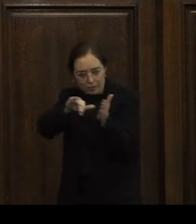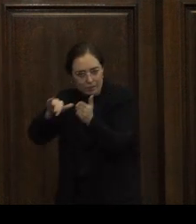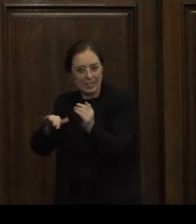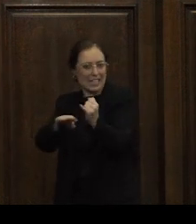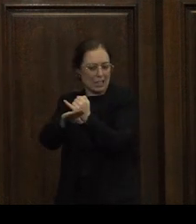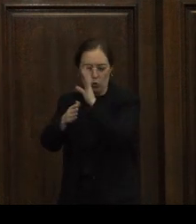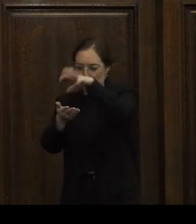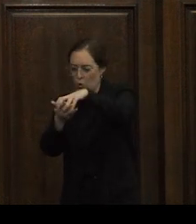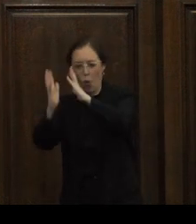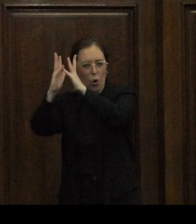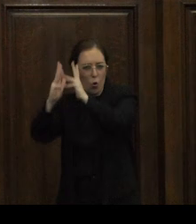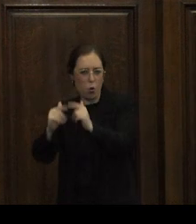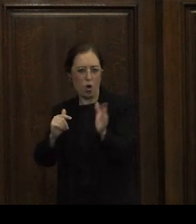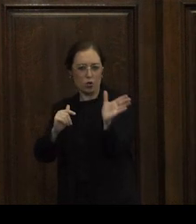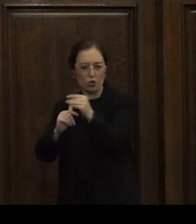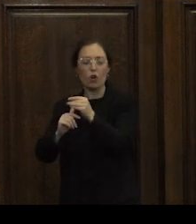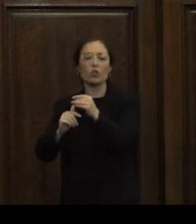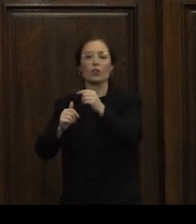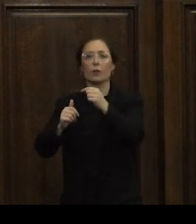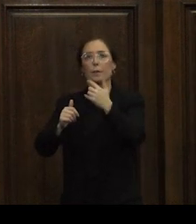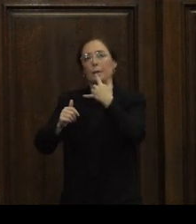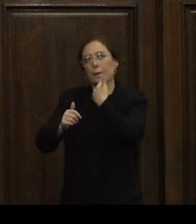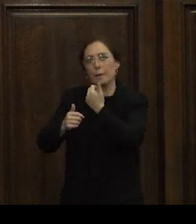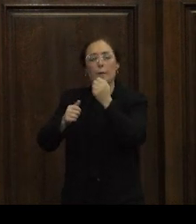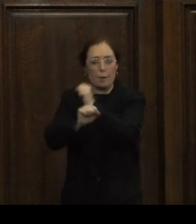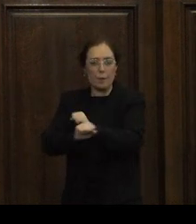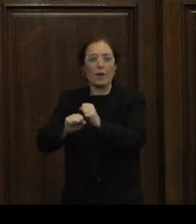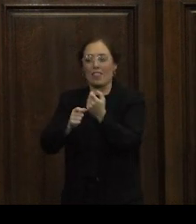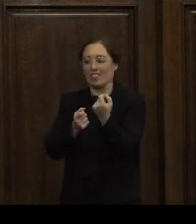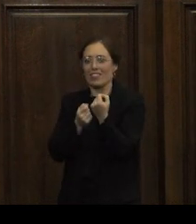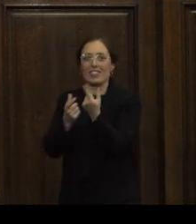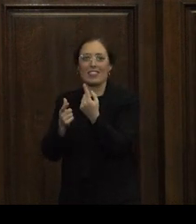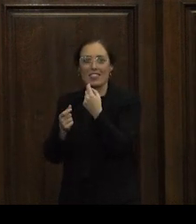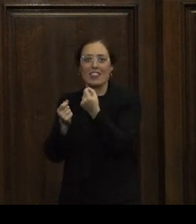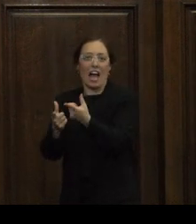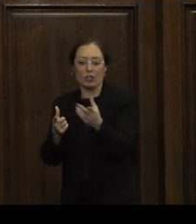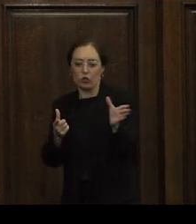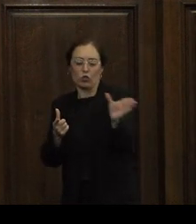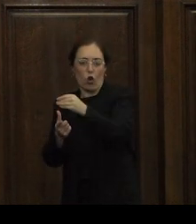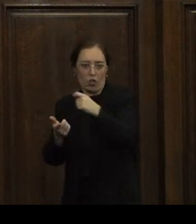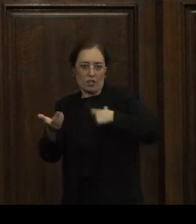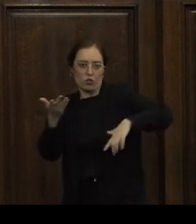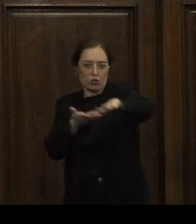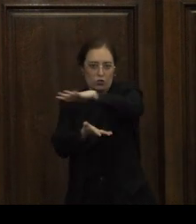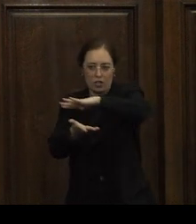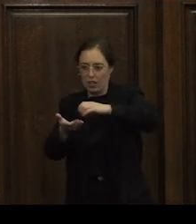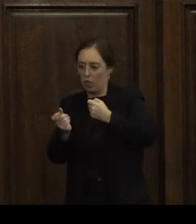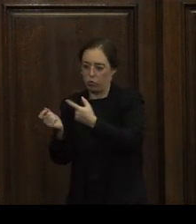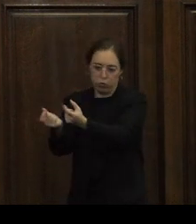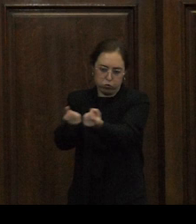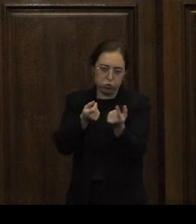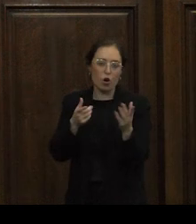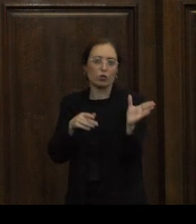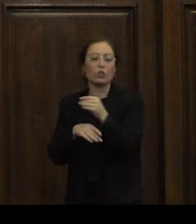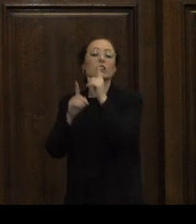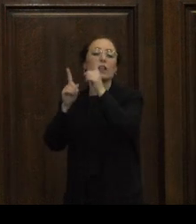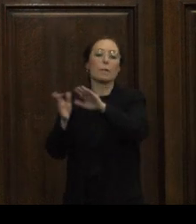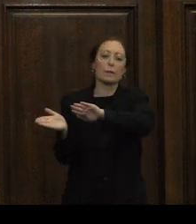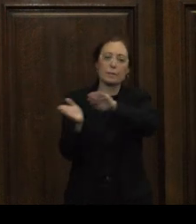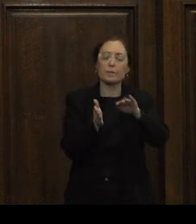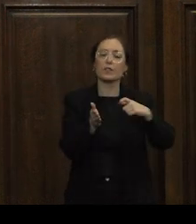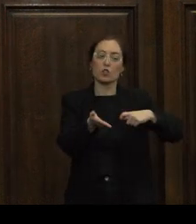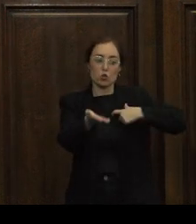instituciones organizadoras que imprimen su dinámica a todas las interacciones. Tenemos también